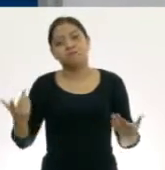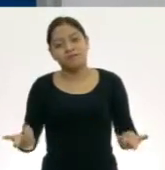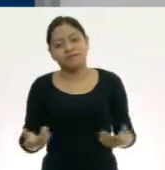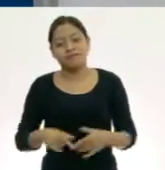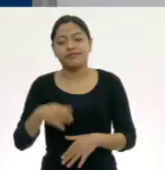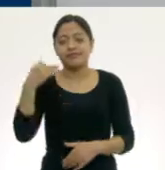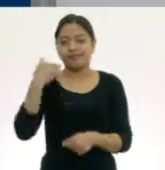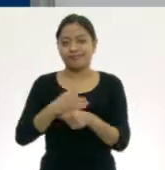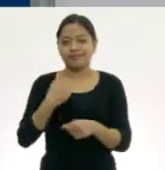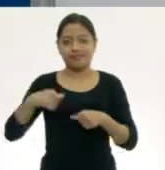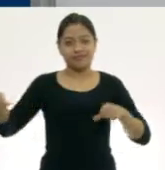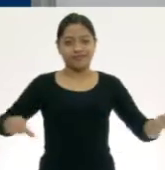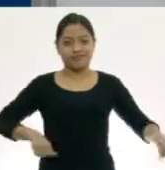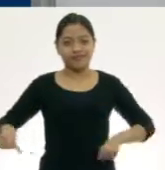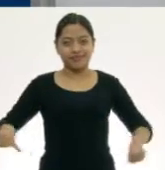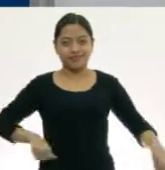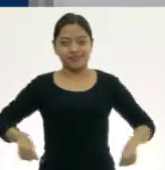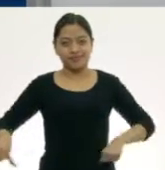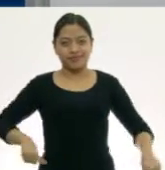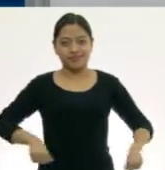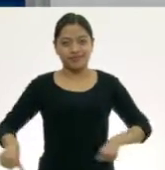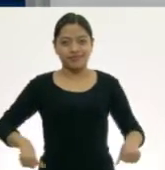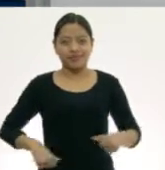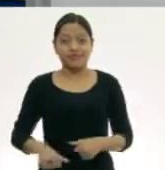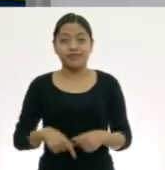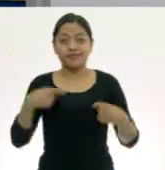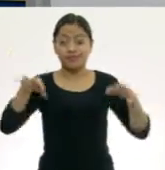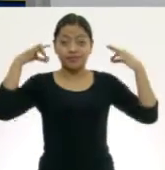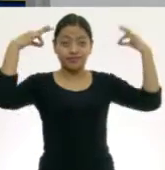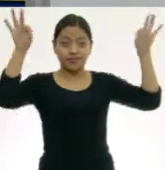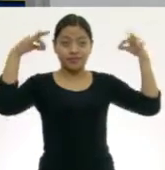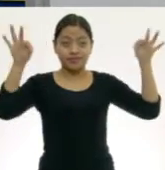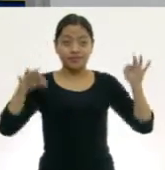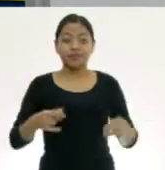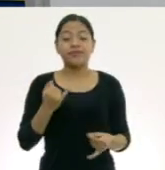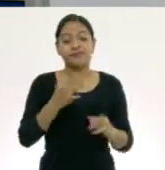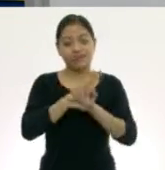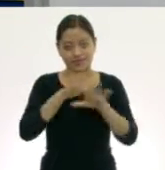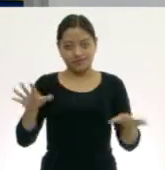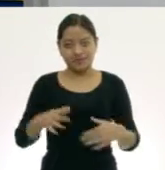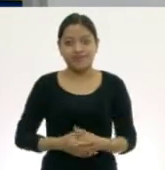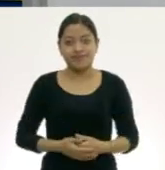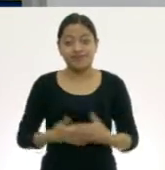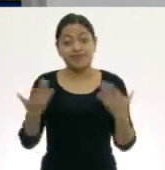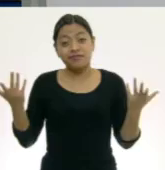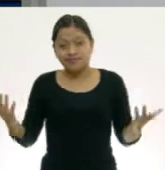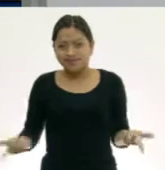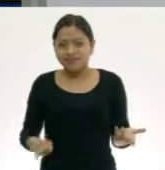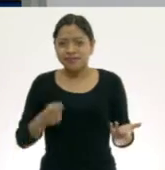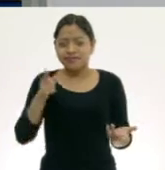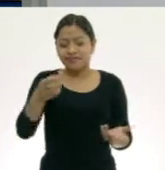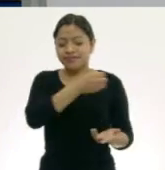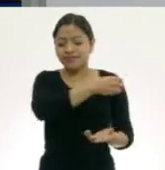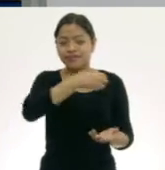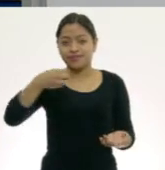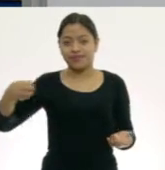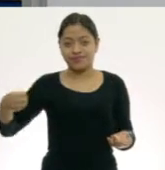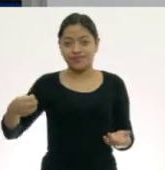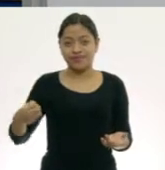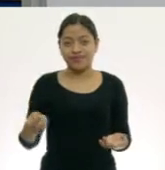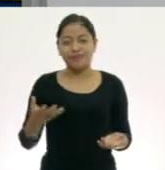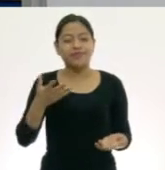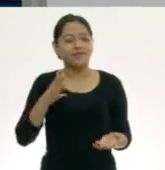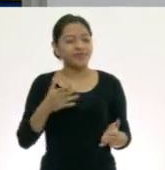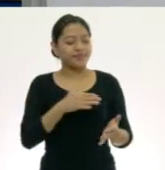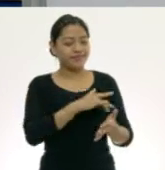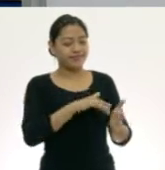hacer un ejercicio, María. Tenemos aquí unas hojas y en estas hojas tengo información. Entonces nosotros la vamos a ir ordenando más o menos como en el